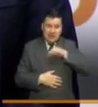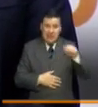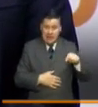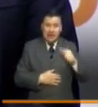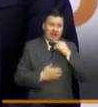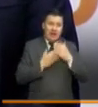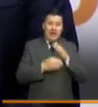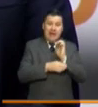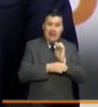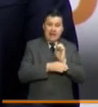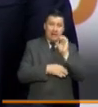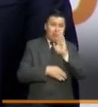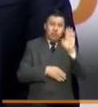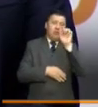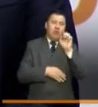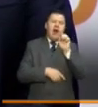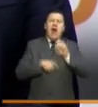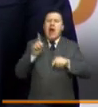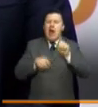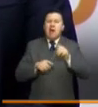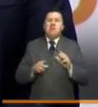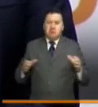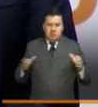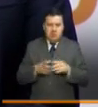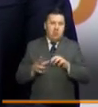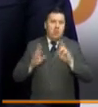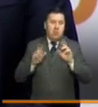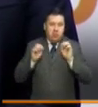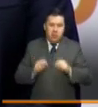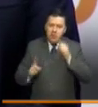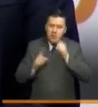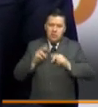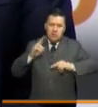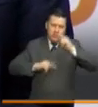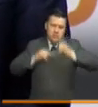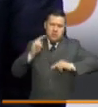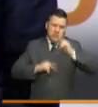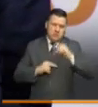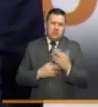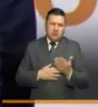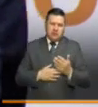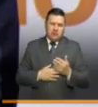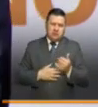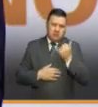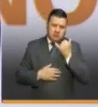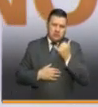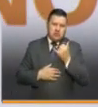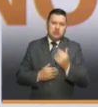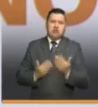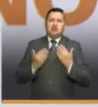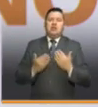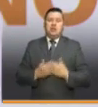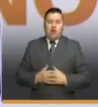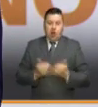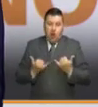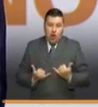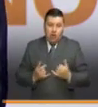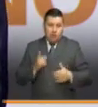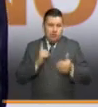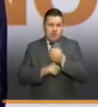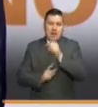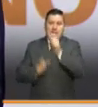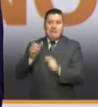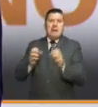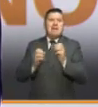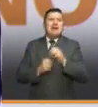entidades territoriales y algunos sectores fue posible y esta base que es la que nos está permitiendo hoy llegar a las personas